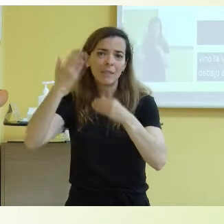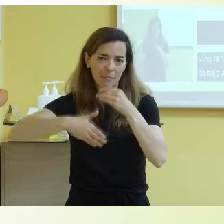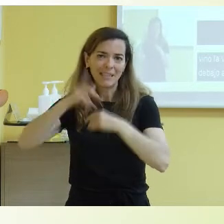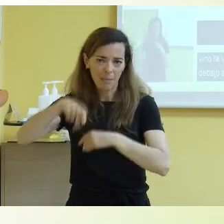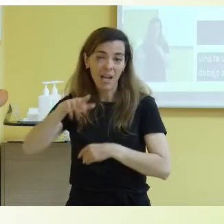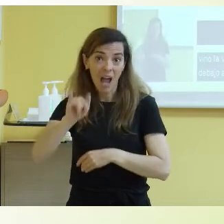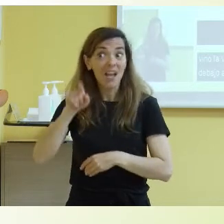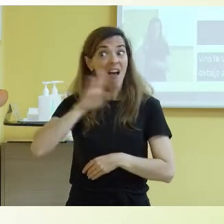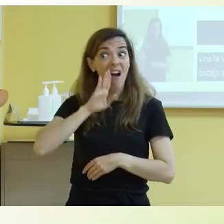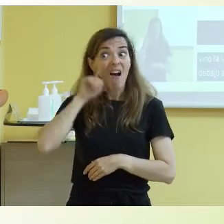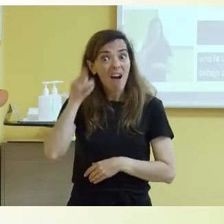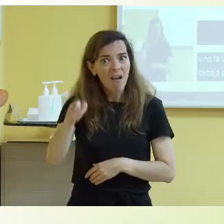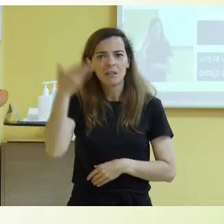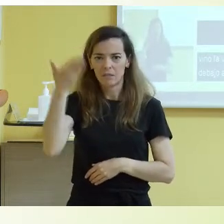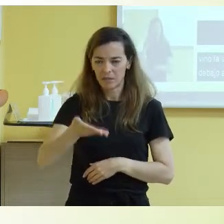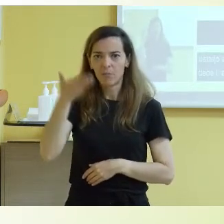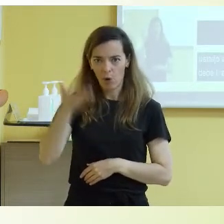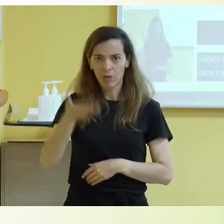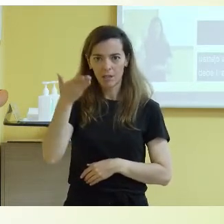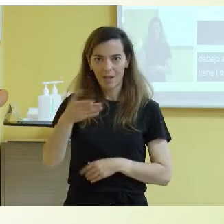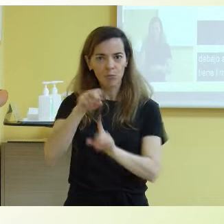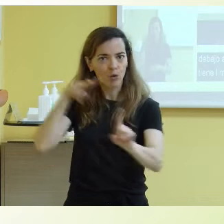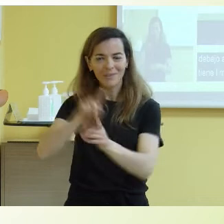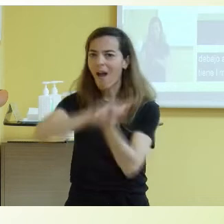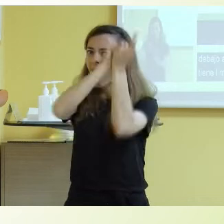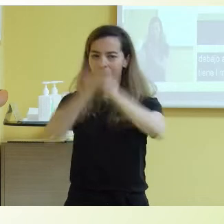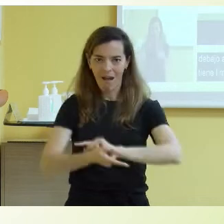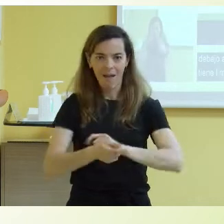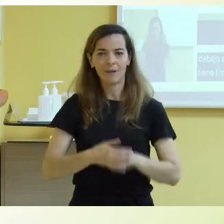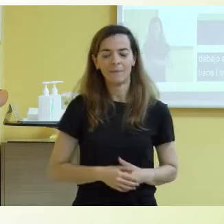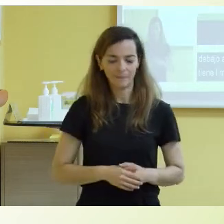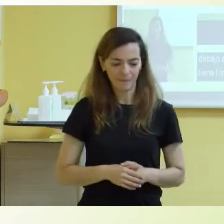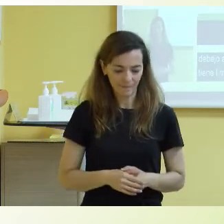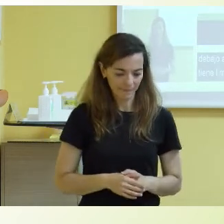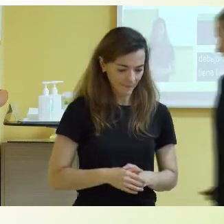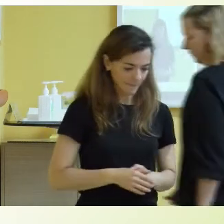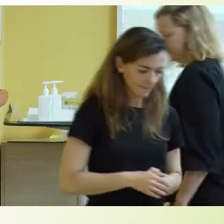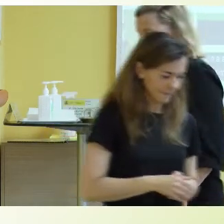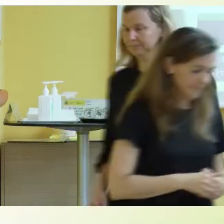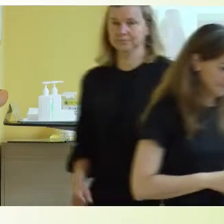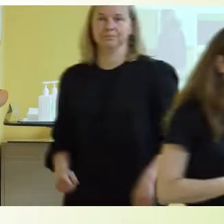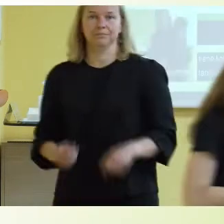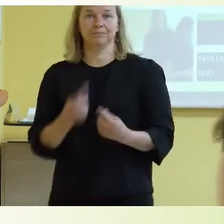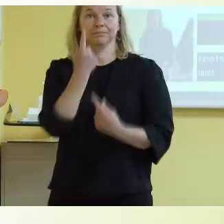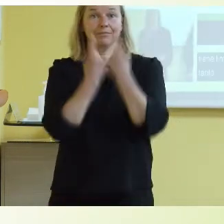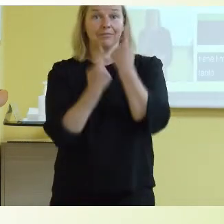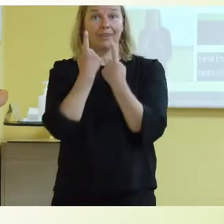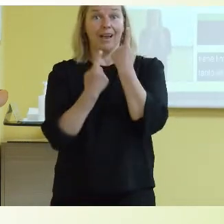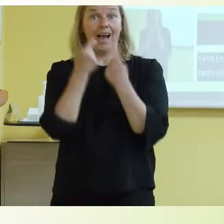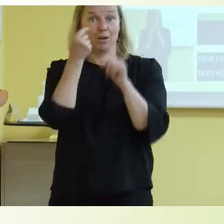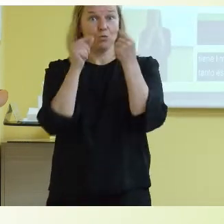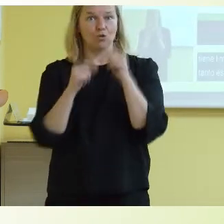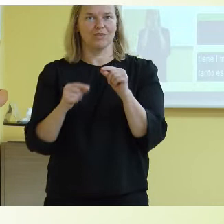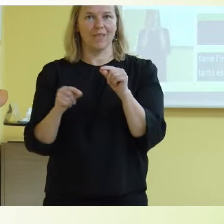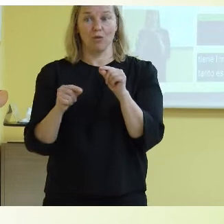importante que lo tengamos desde este cambio de paradigma, que lo tengamos asumido. Algunos datos sacados